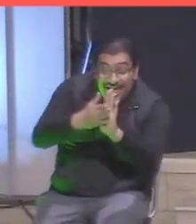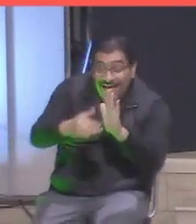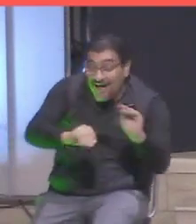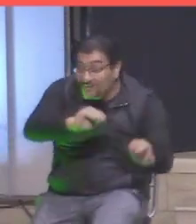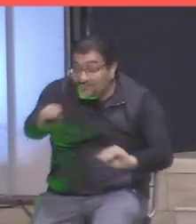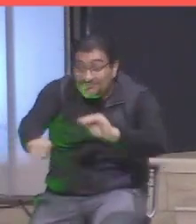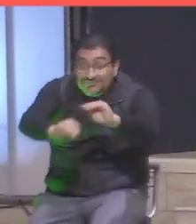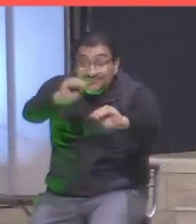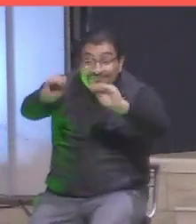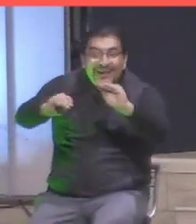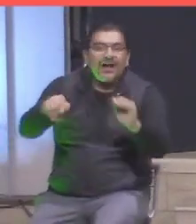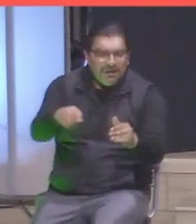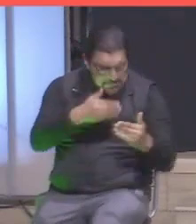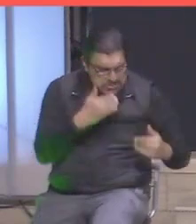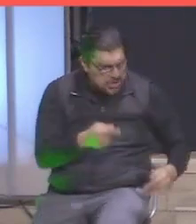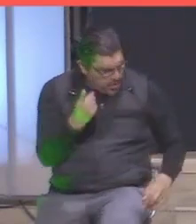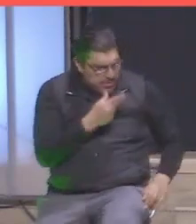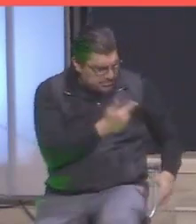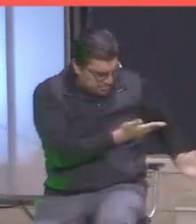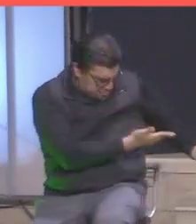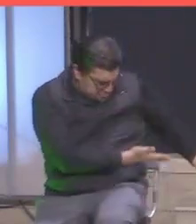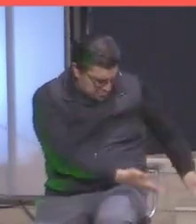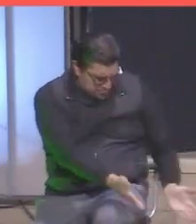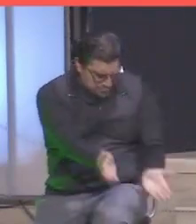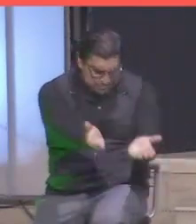habitemos y él les dijo